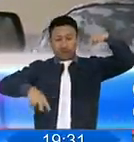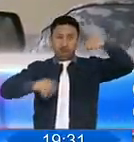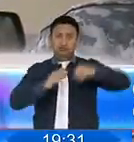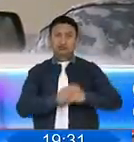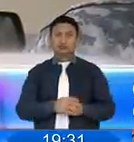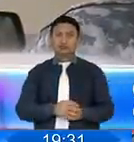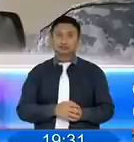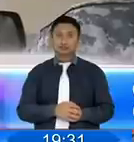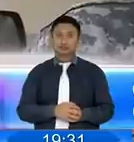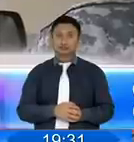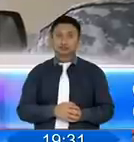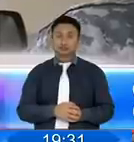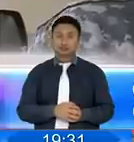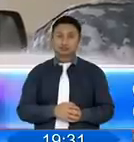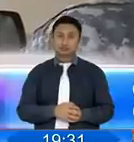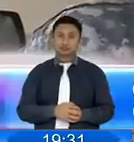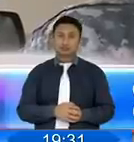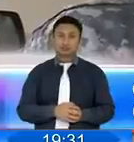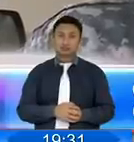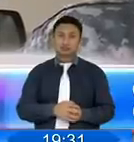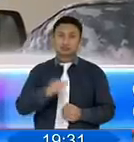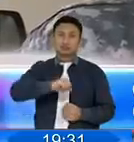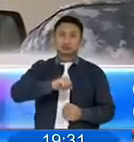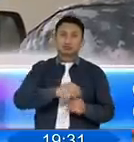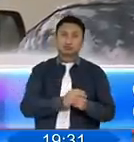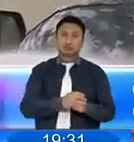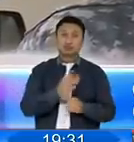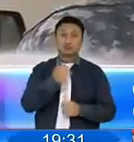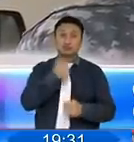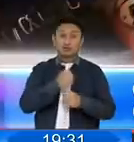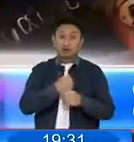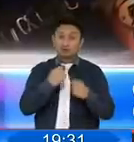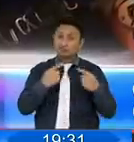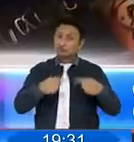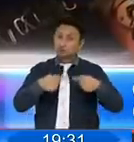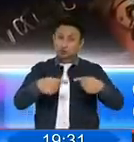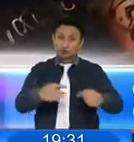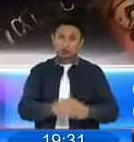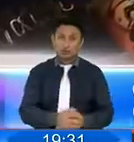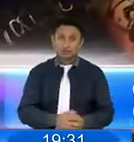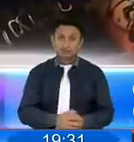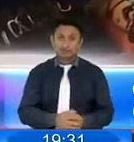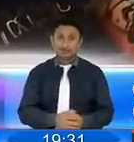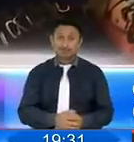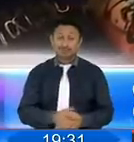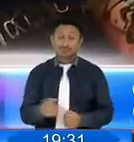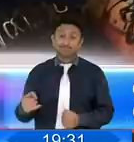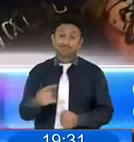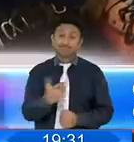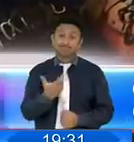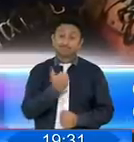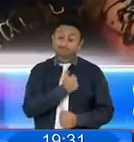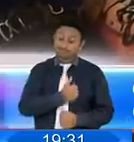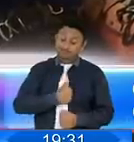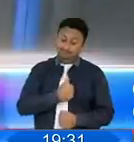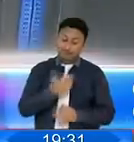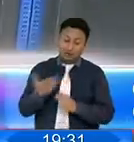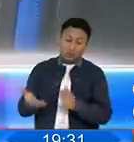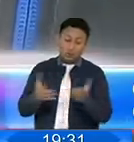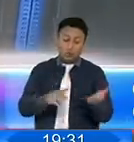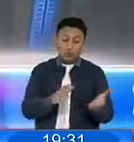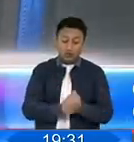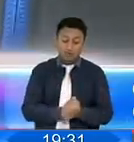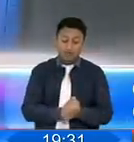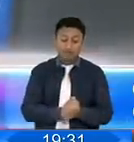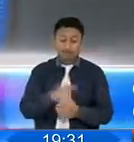trabajo arduo, continuo que nosotros realizamos. Una partida inesperada con el semáforo en amarillo, pero al parecer los